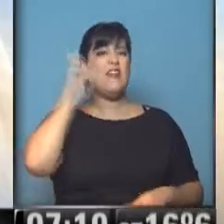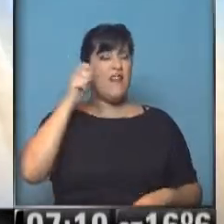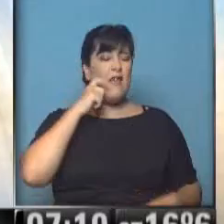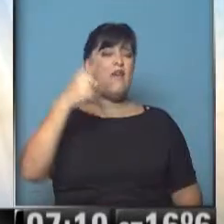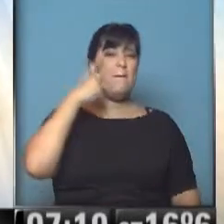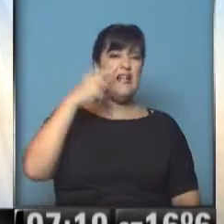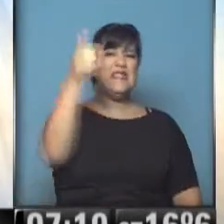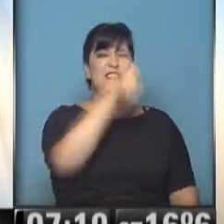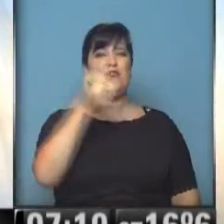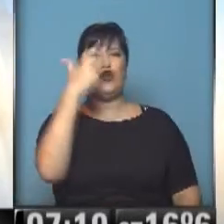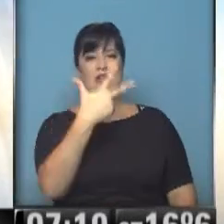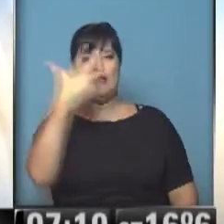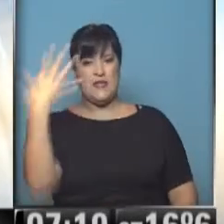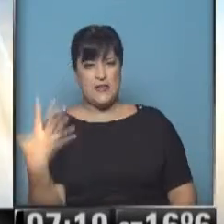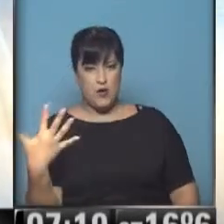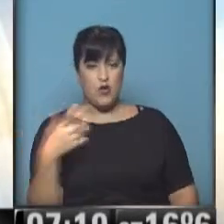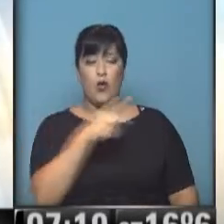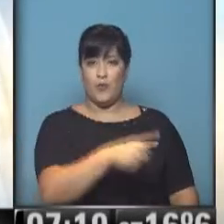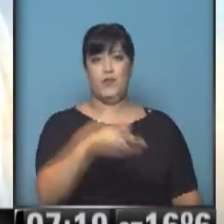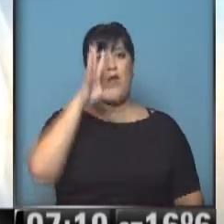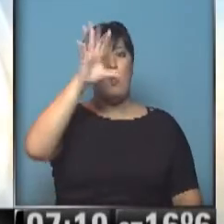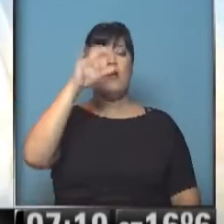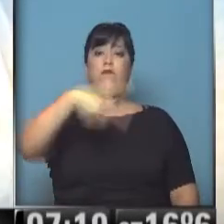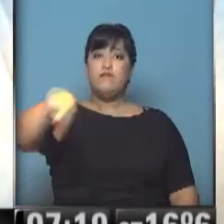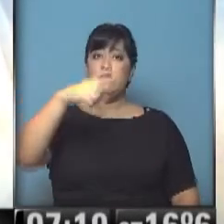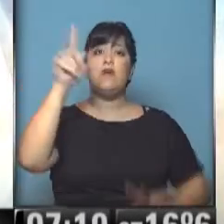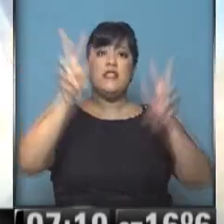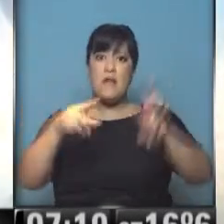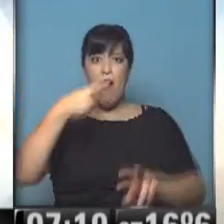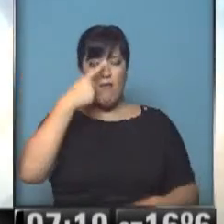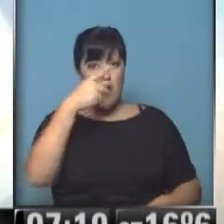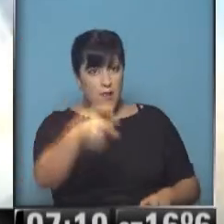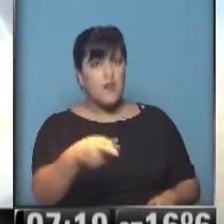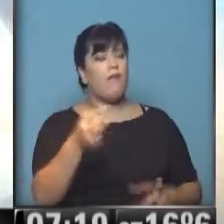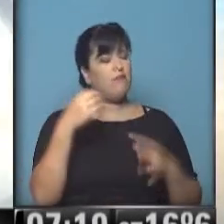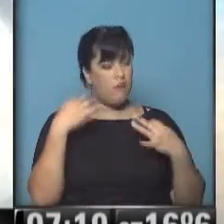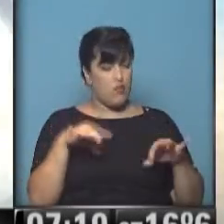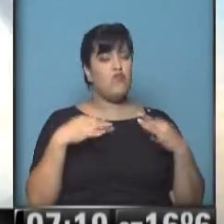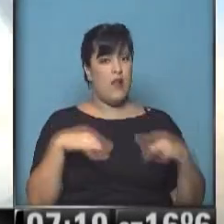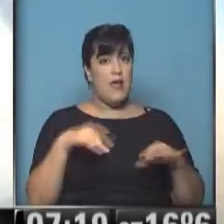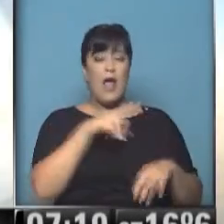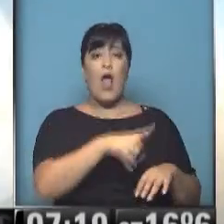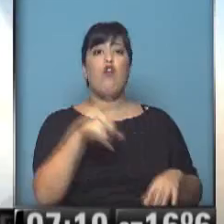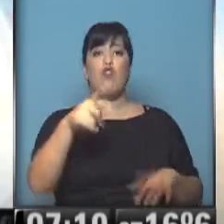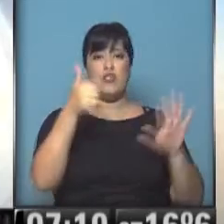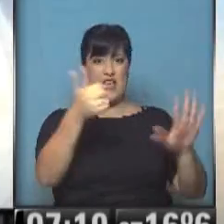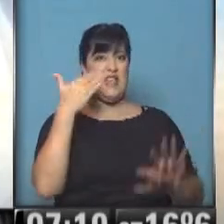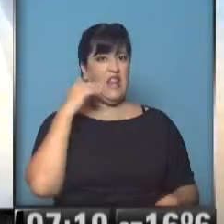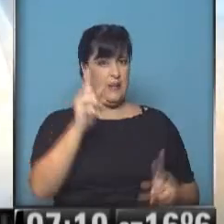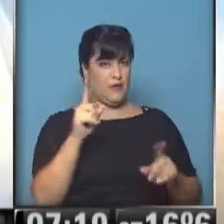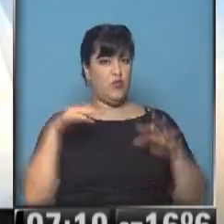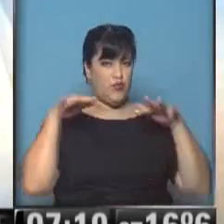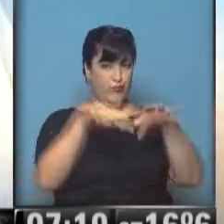1635. Esto lo indicó el comunicado. Reiteramos, quienes estén interesados en este tema tan delicado, va a ser a las 6 de la tarde.